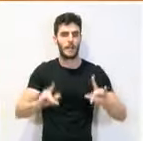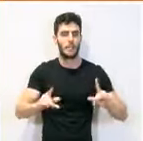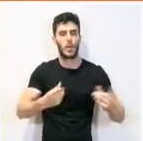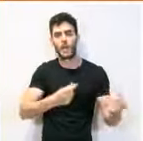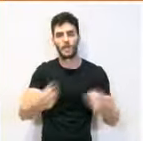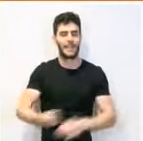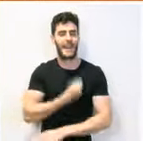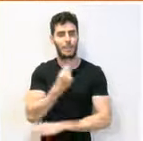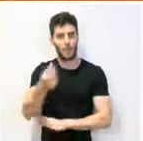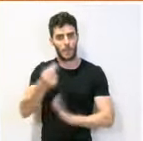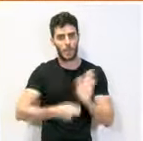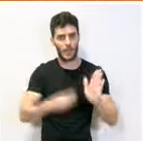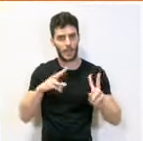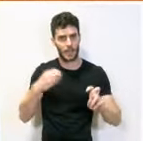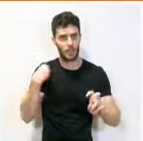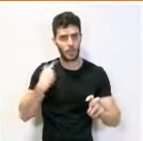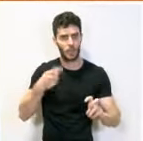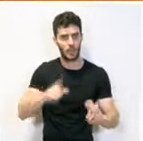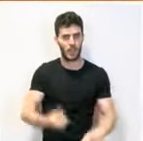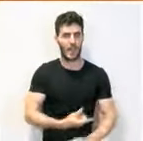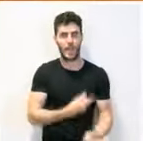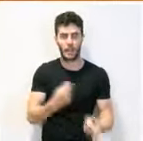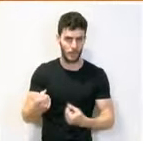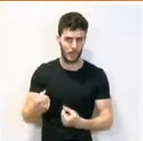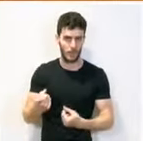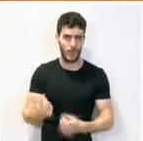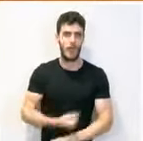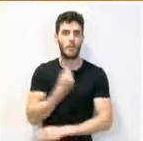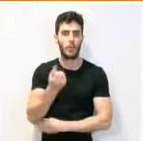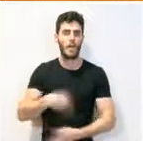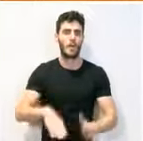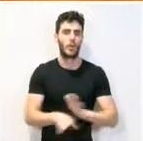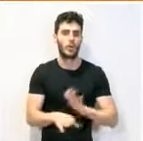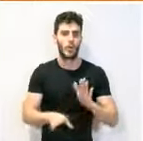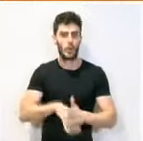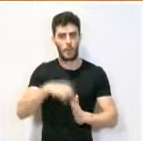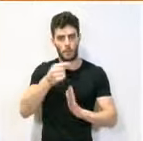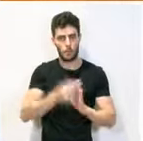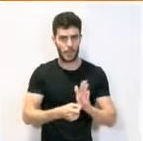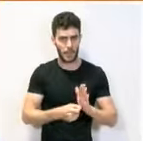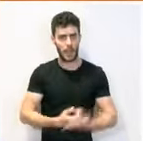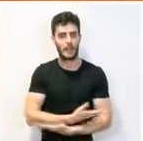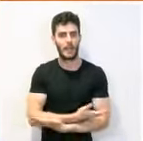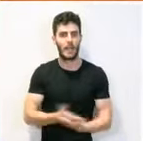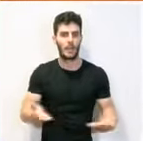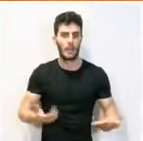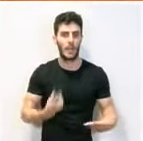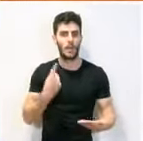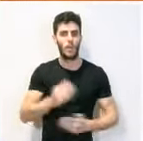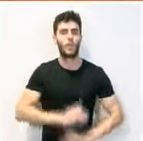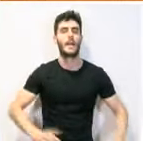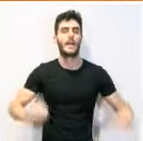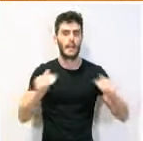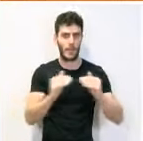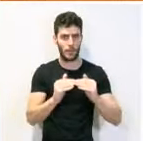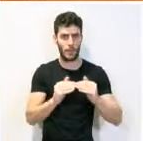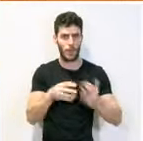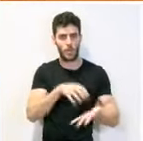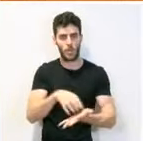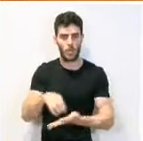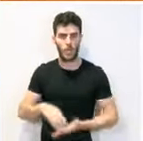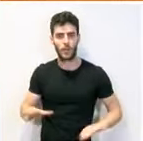impulsando medidas en esa índole. Y es necesario seguir impulsando medidas que garantice que hay un equilibrio en todos los